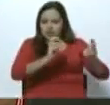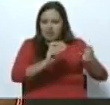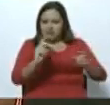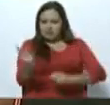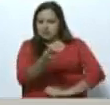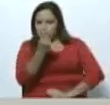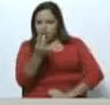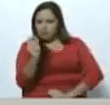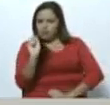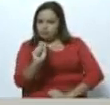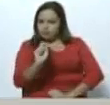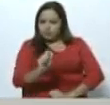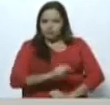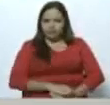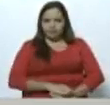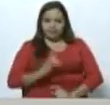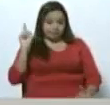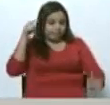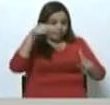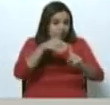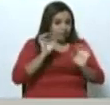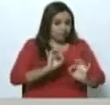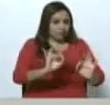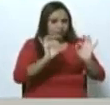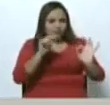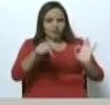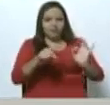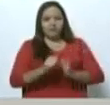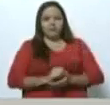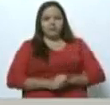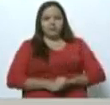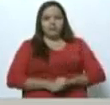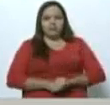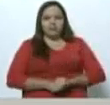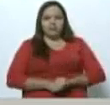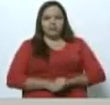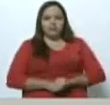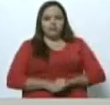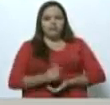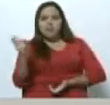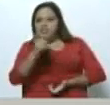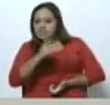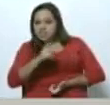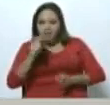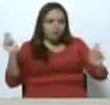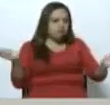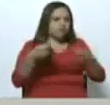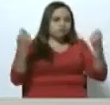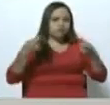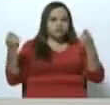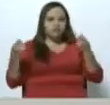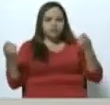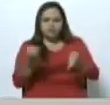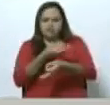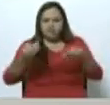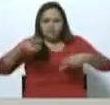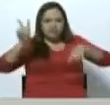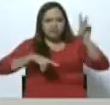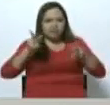punto, centrales aquí, de la necesidad de divulgar la extraordinaria exposición que hizo el